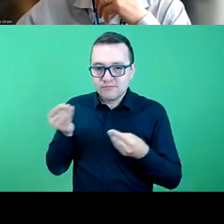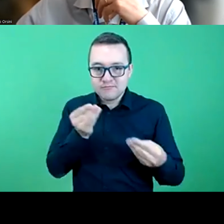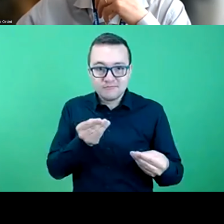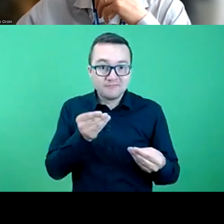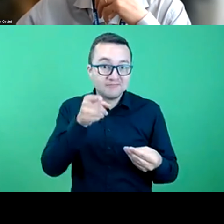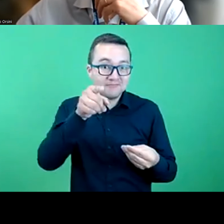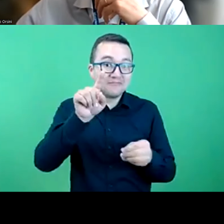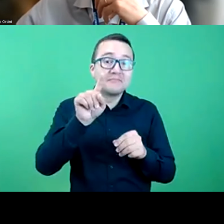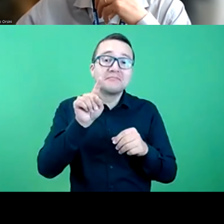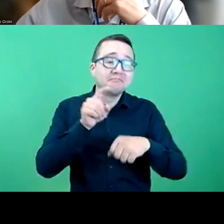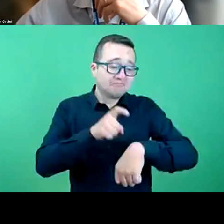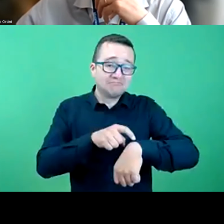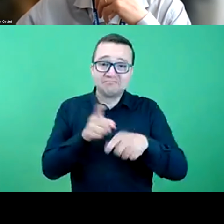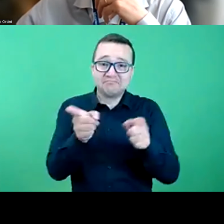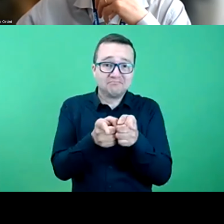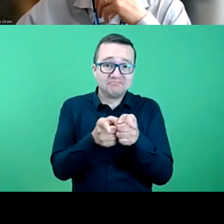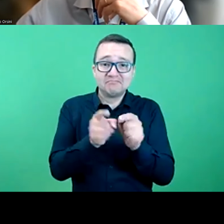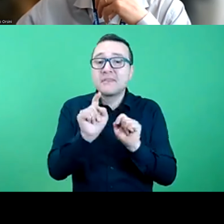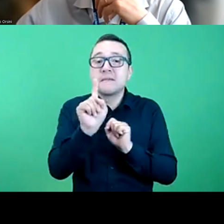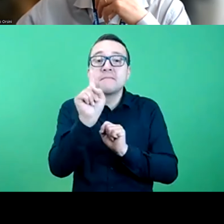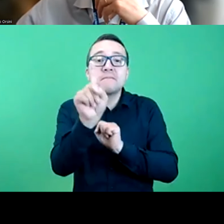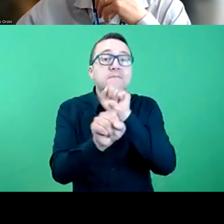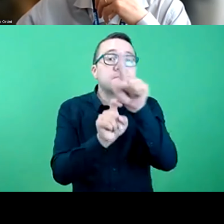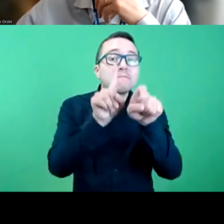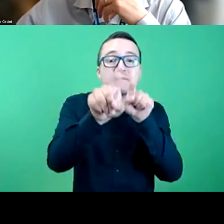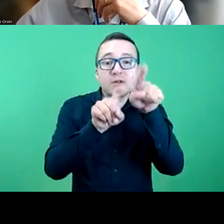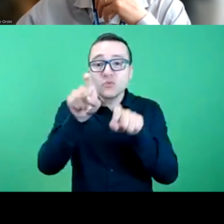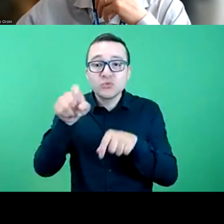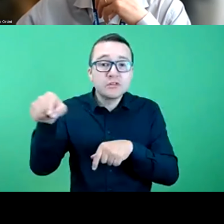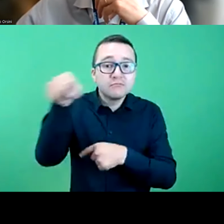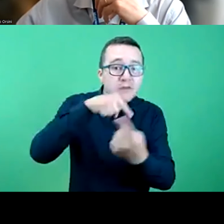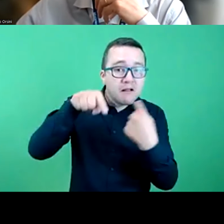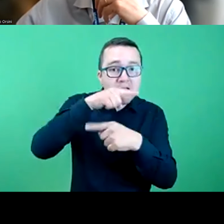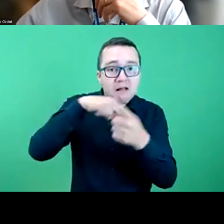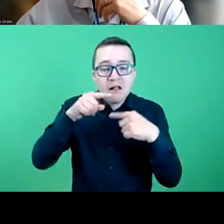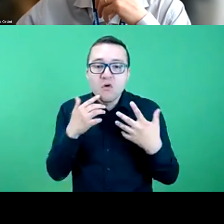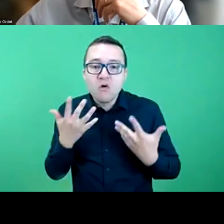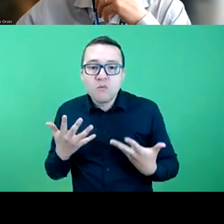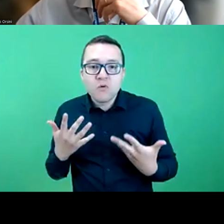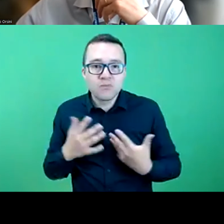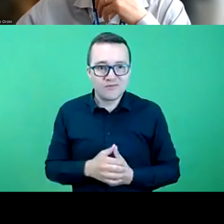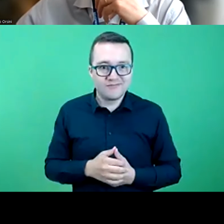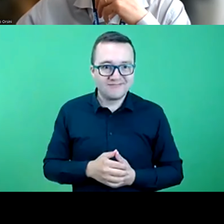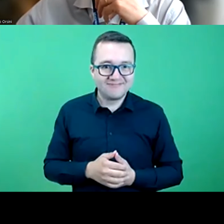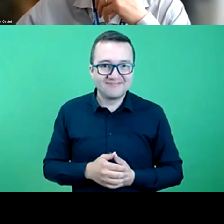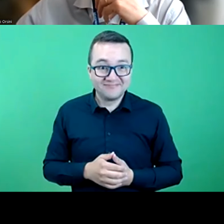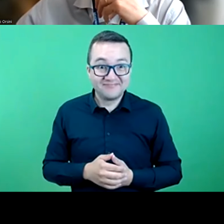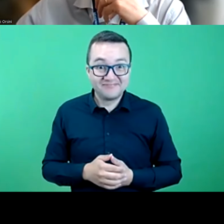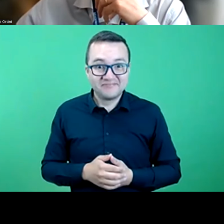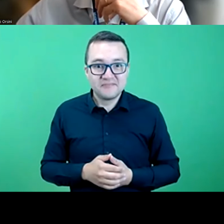invito a que revise también esos aspectos. Rescato algún comentario. En parte